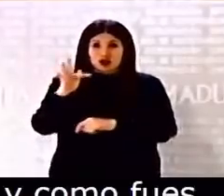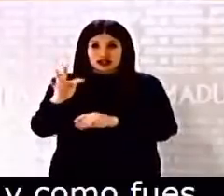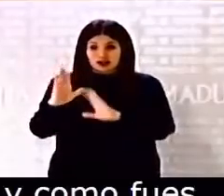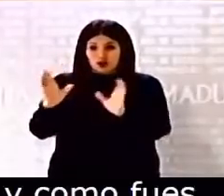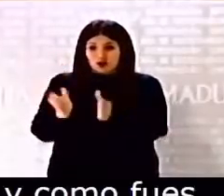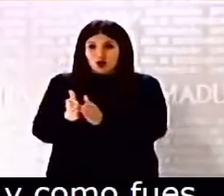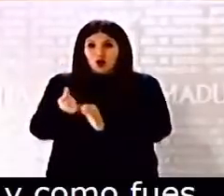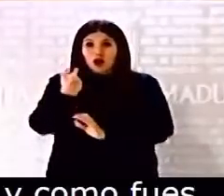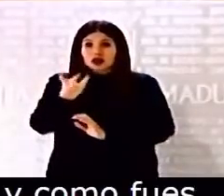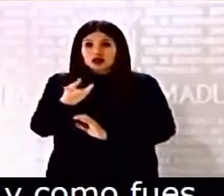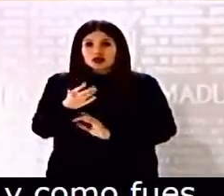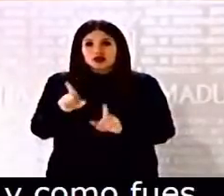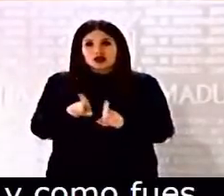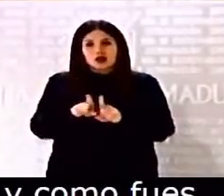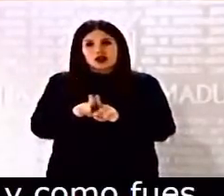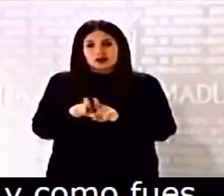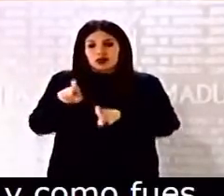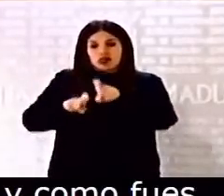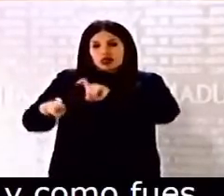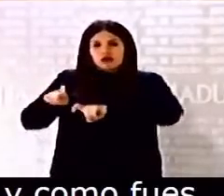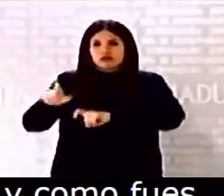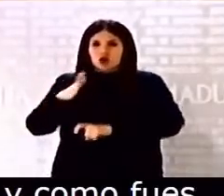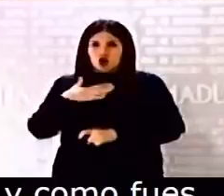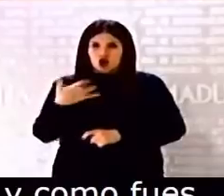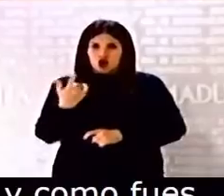daríamos pasos atrás.